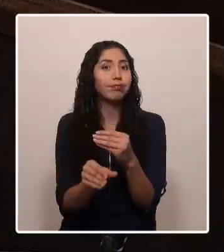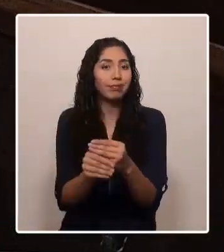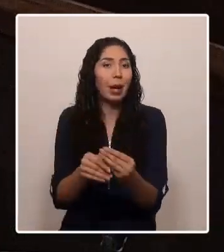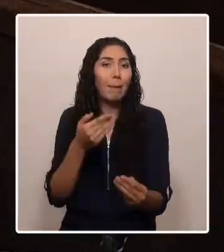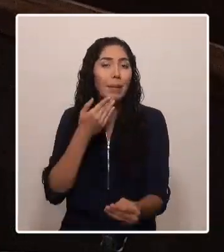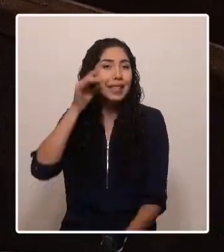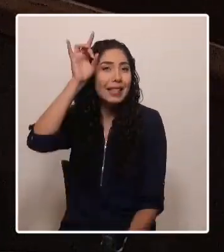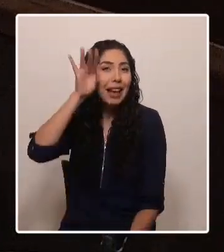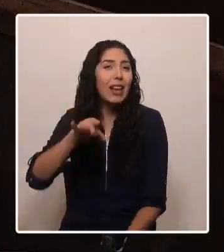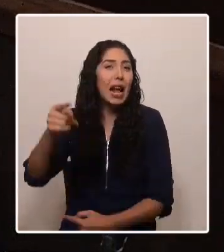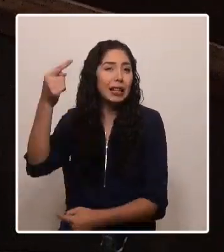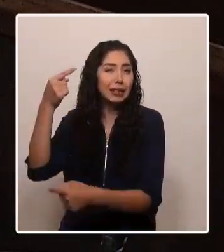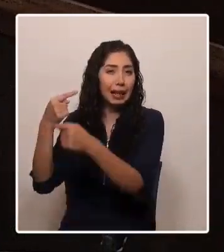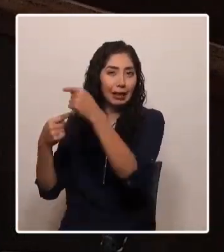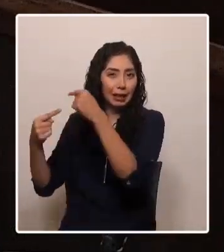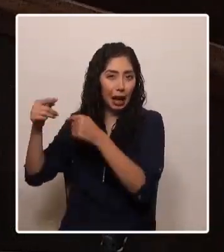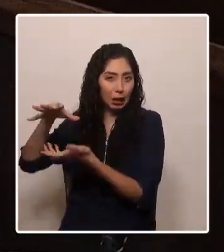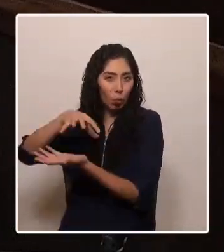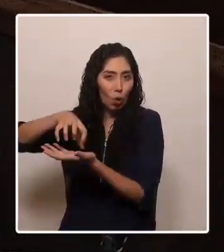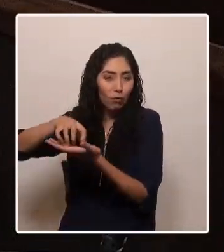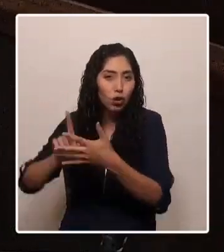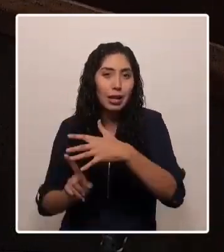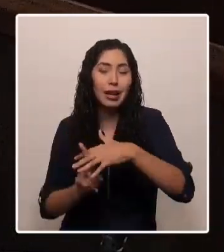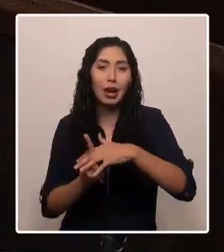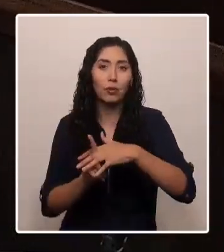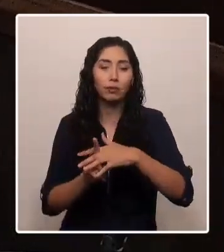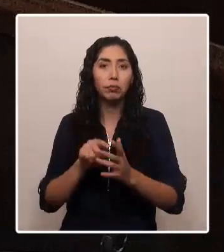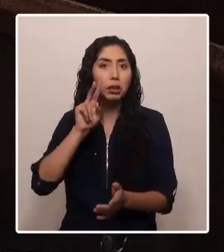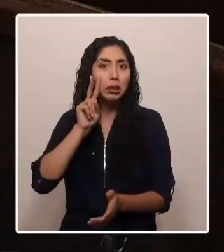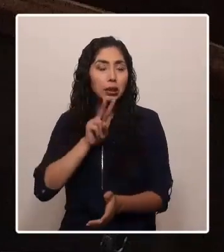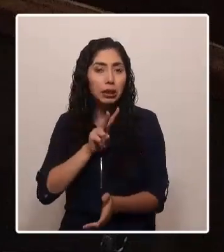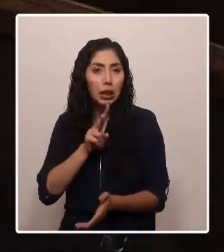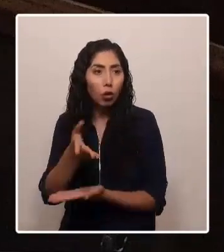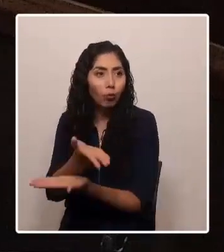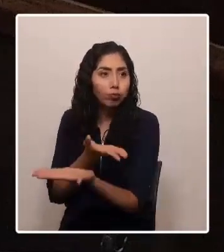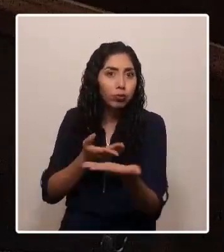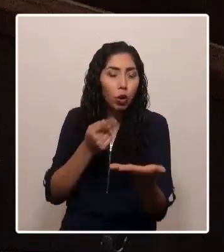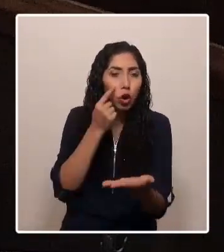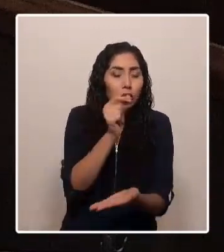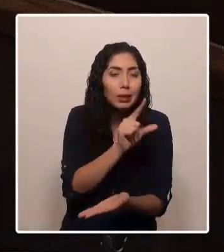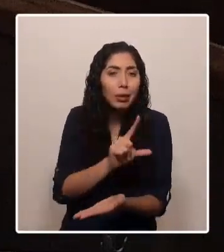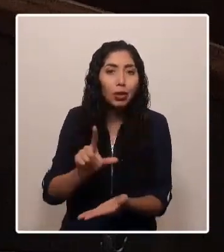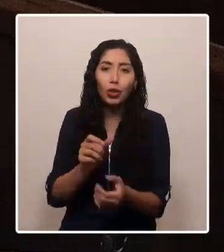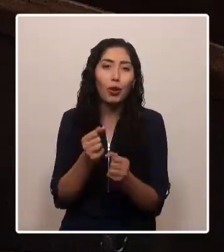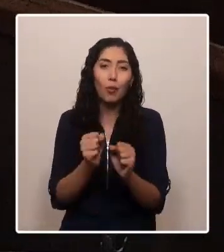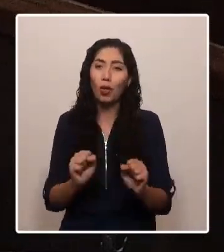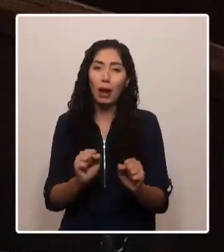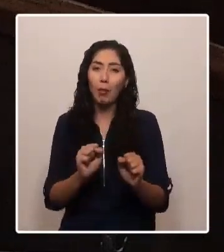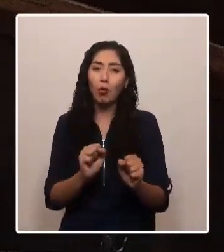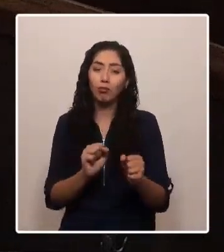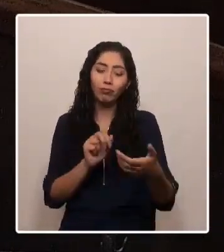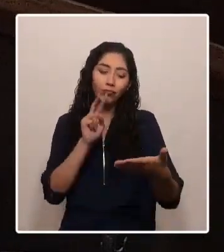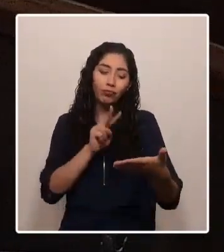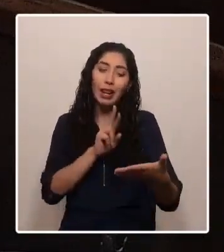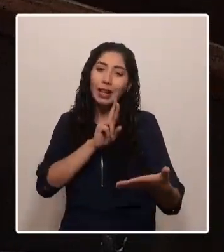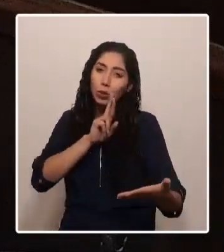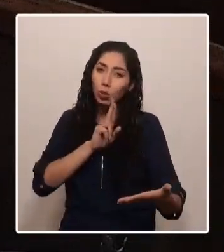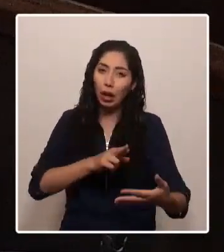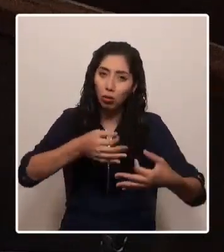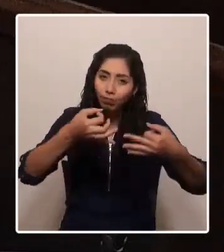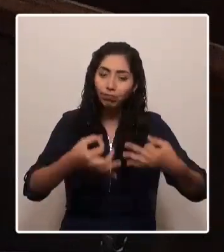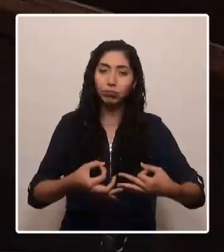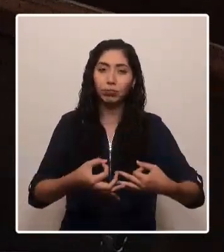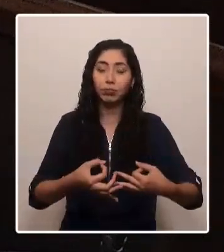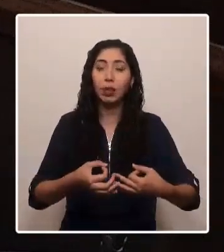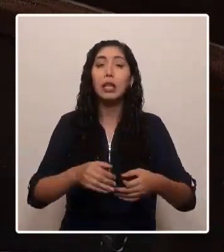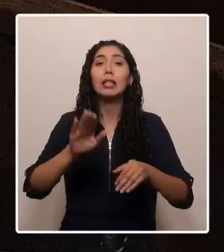este cruce de saberes y conocimientos, no podríamos interpretar profundamente los resultados. Llamo a aprobar los artículos 1,